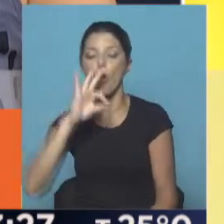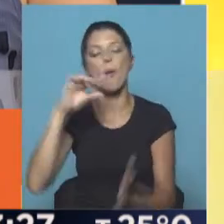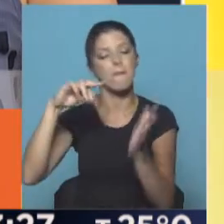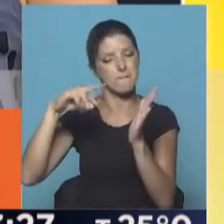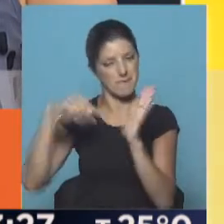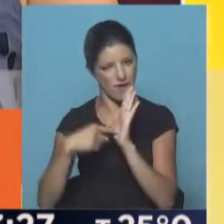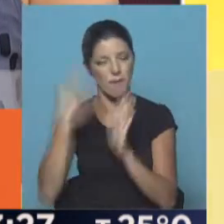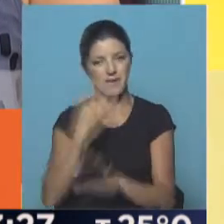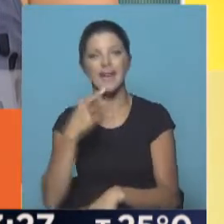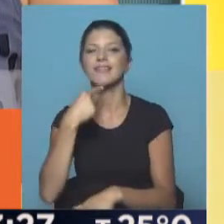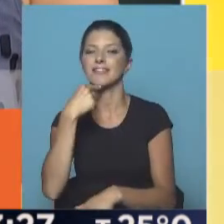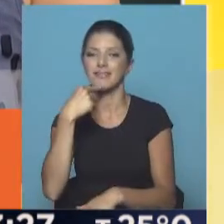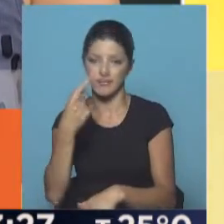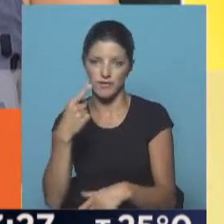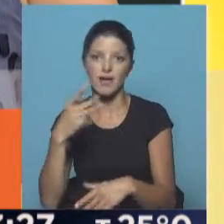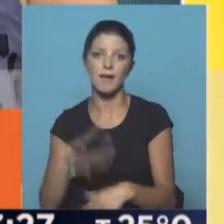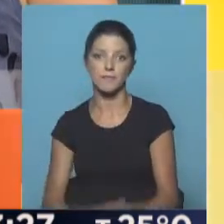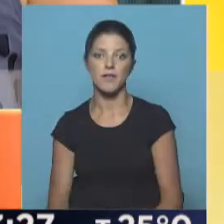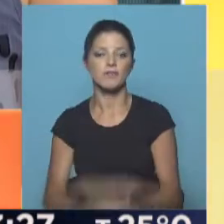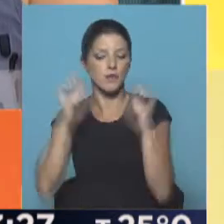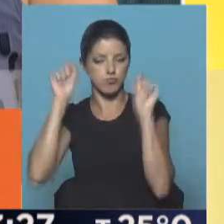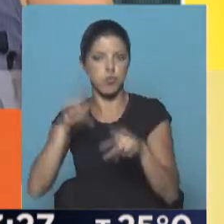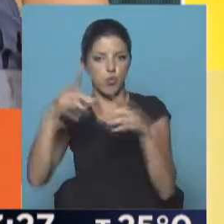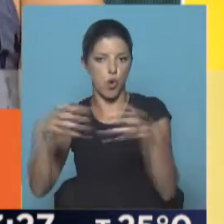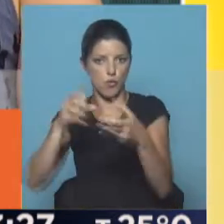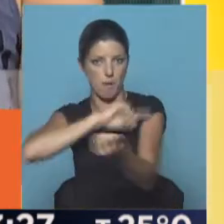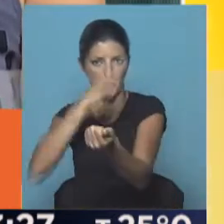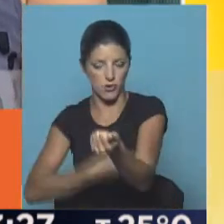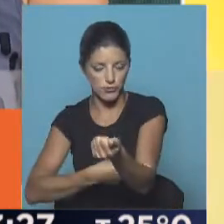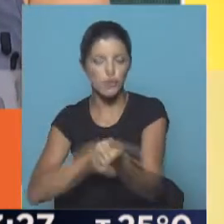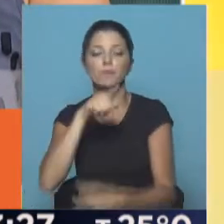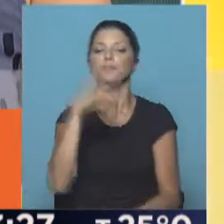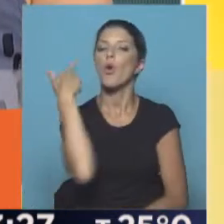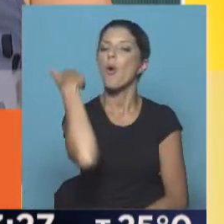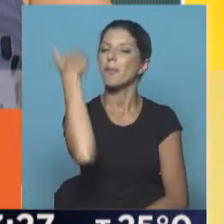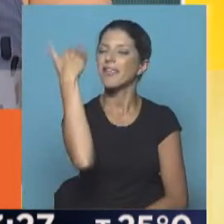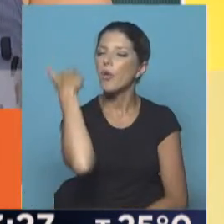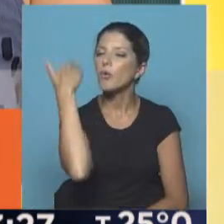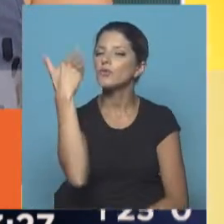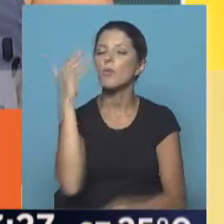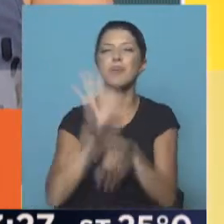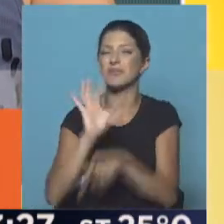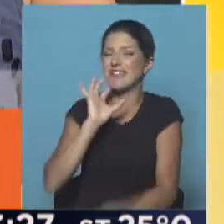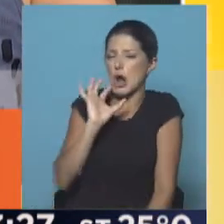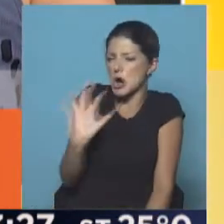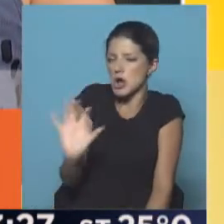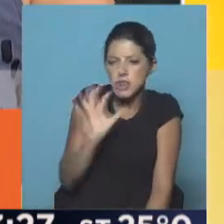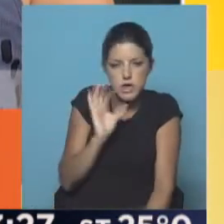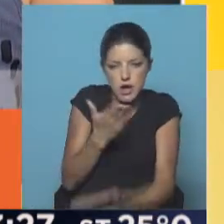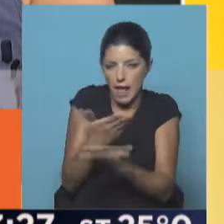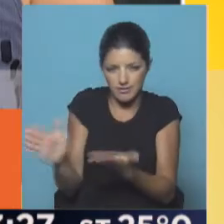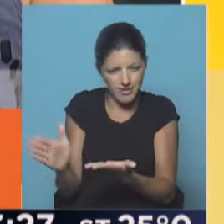las masas, un discurso que es un discurso de odio y de desdén,